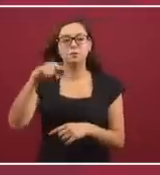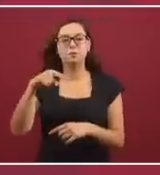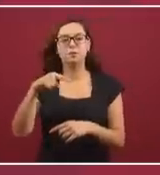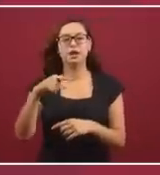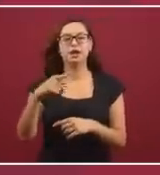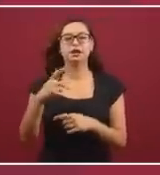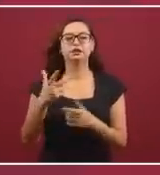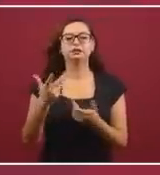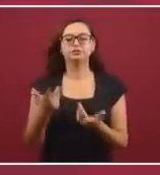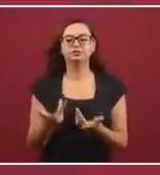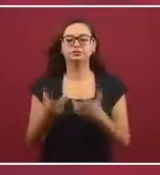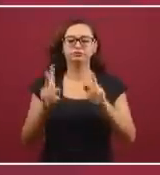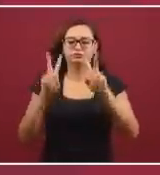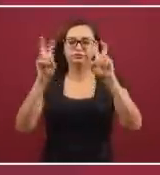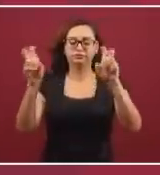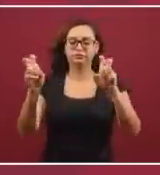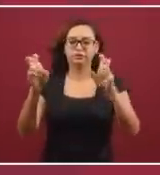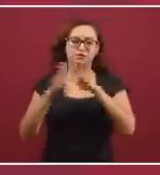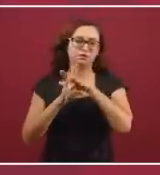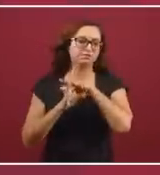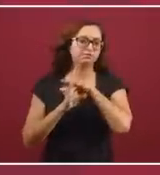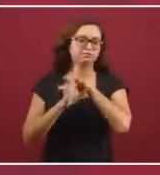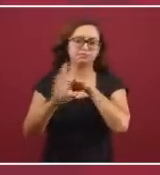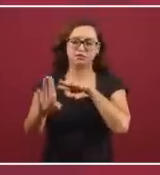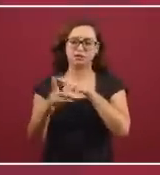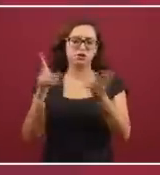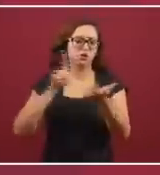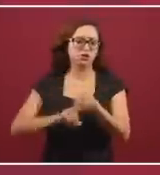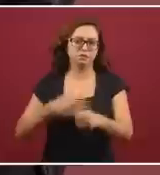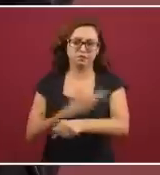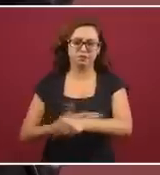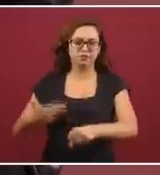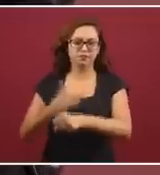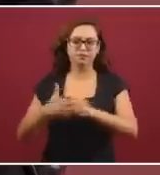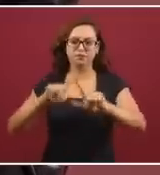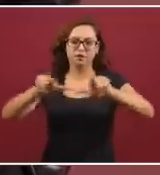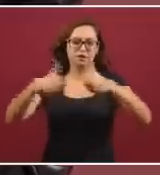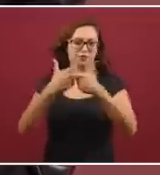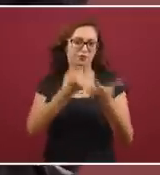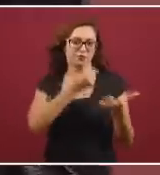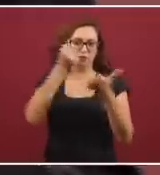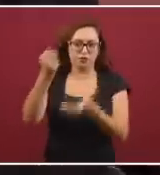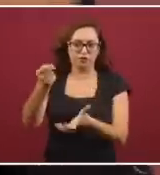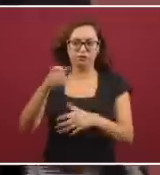funciones de emigración para eso es lo del fondo